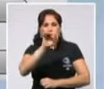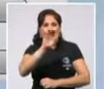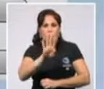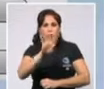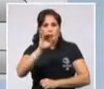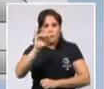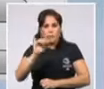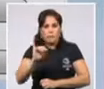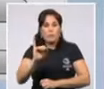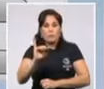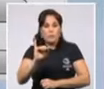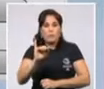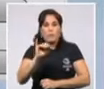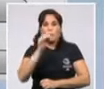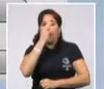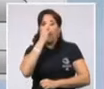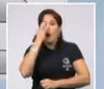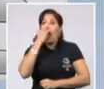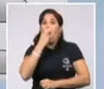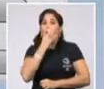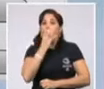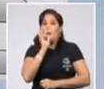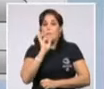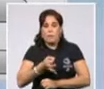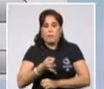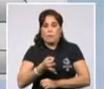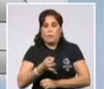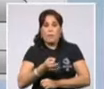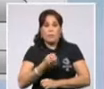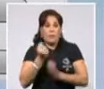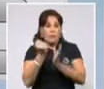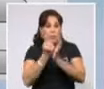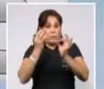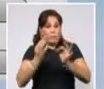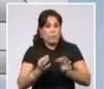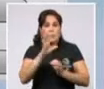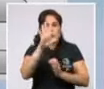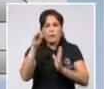561.746 muestras y se han diagnosticado